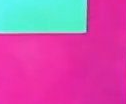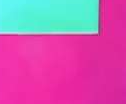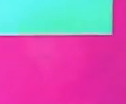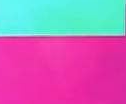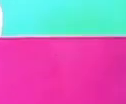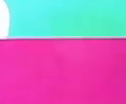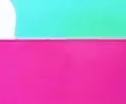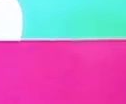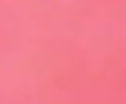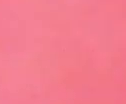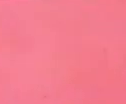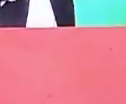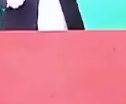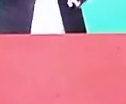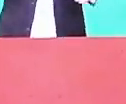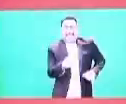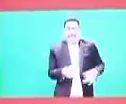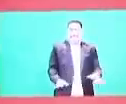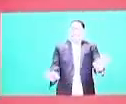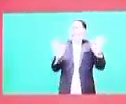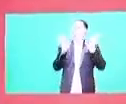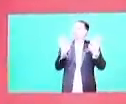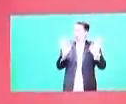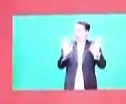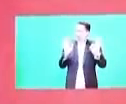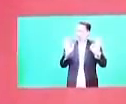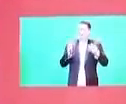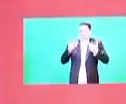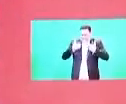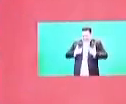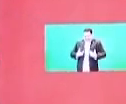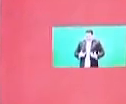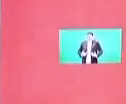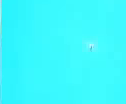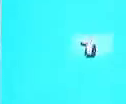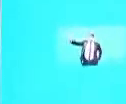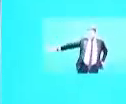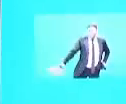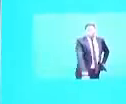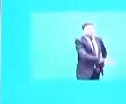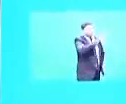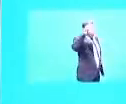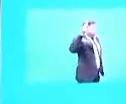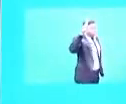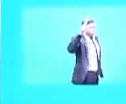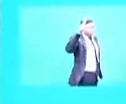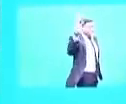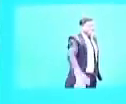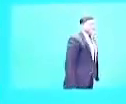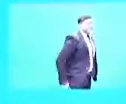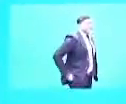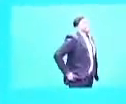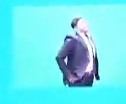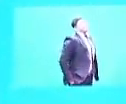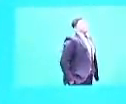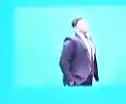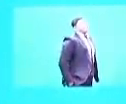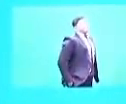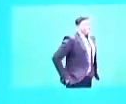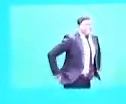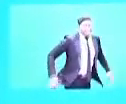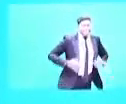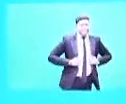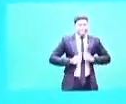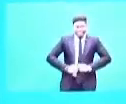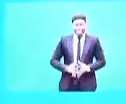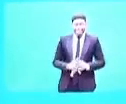y señores. Gracias a ustedes que están ahí a esta hora, almorzando. El que está comiendo, lo felicito. Y el que no ha